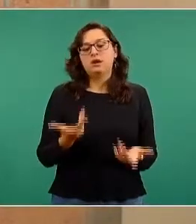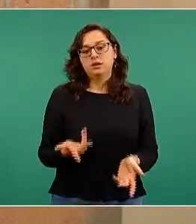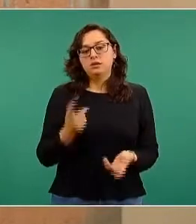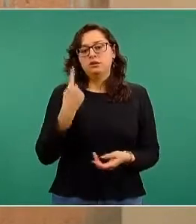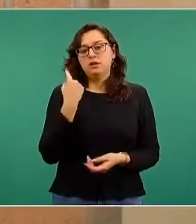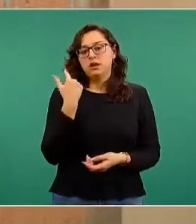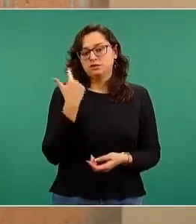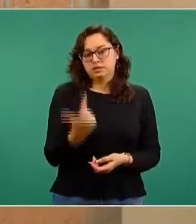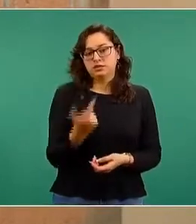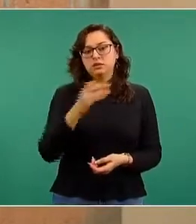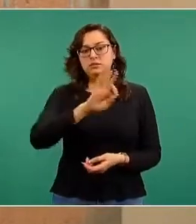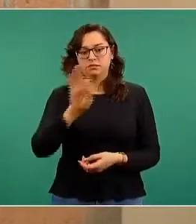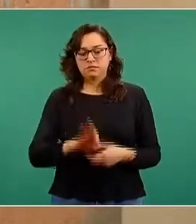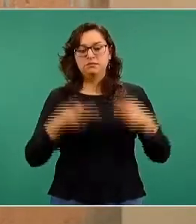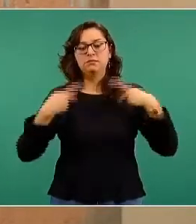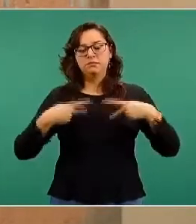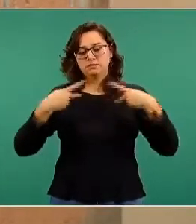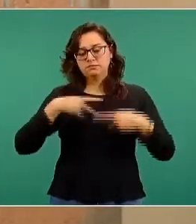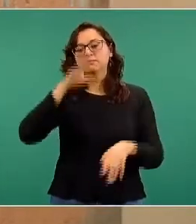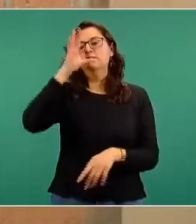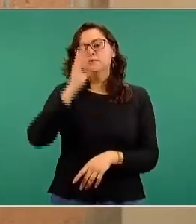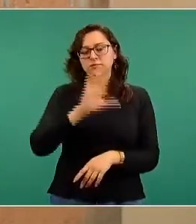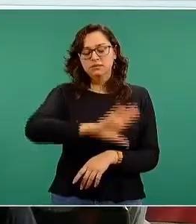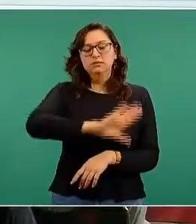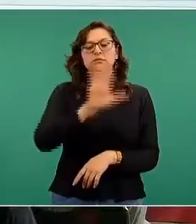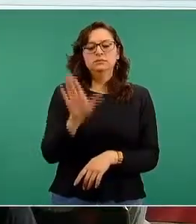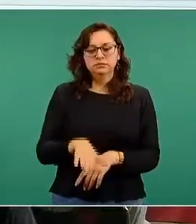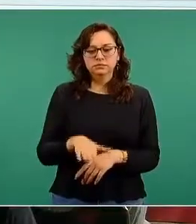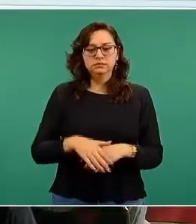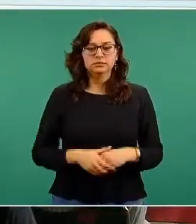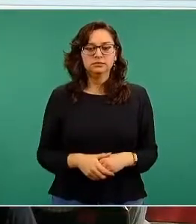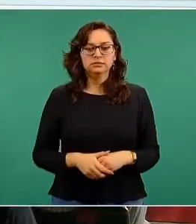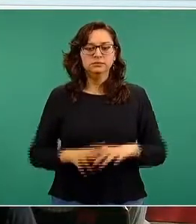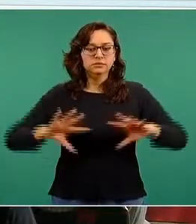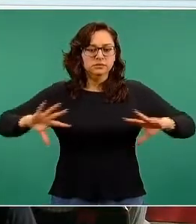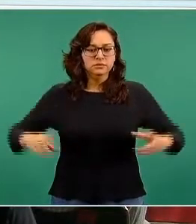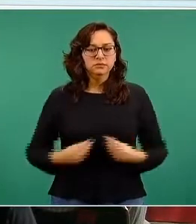reporta en un 7%. Desafortunadamente,